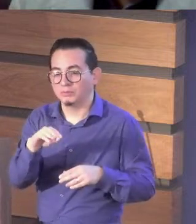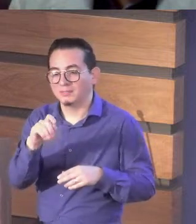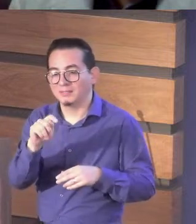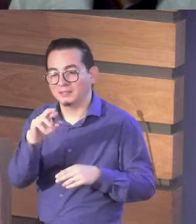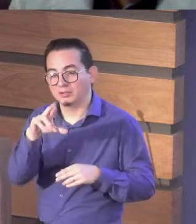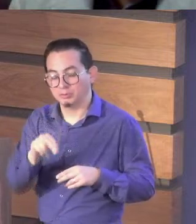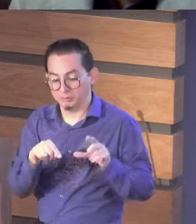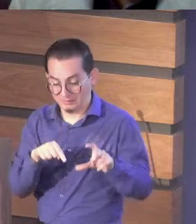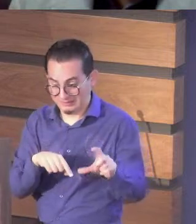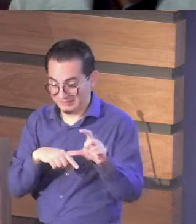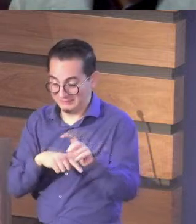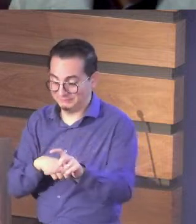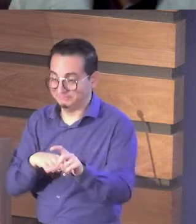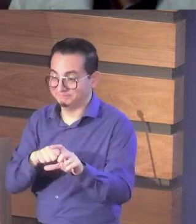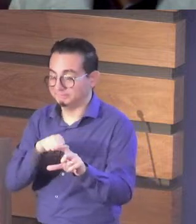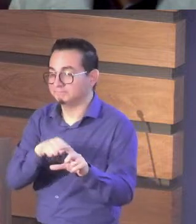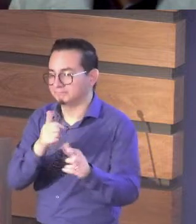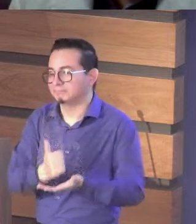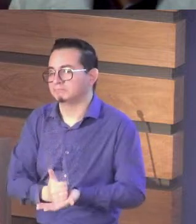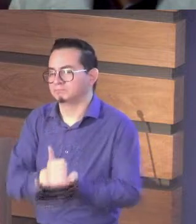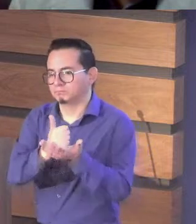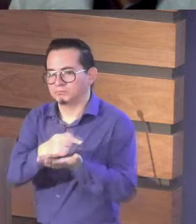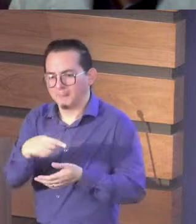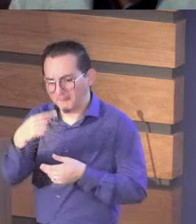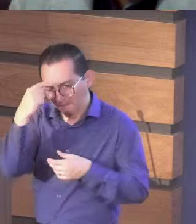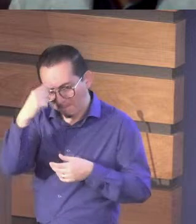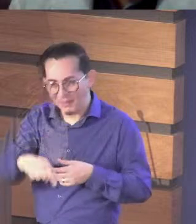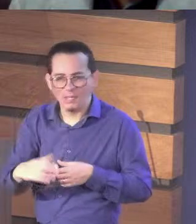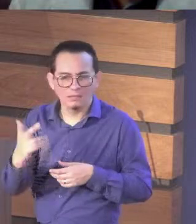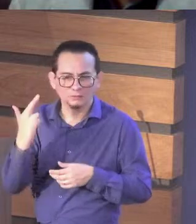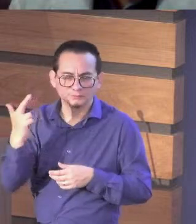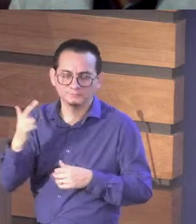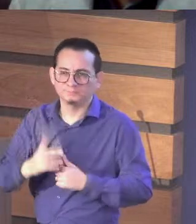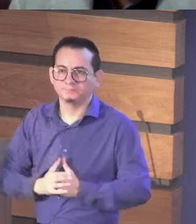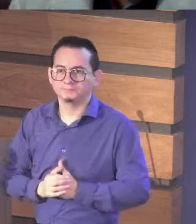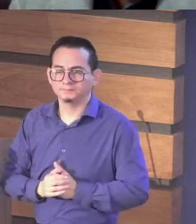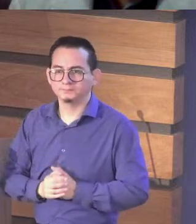aparato que le permite hacer un cálculo exacto.